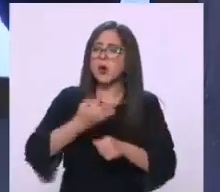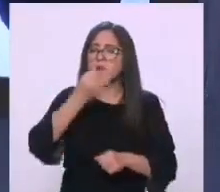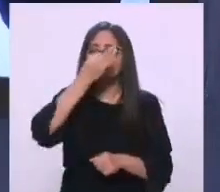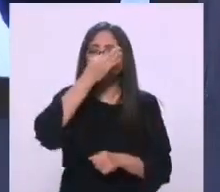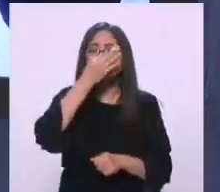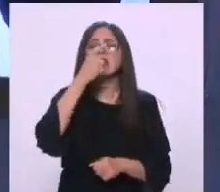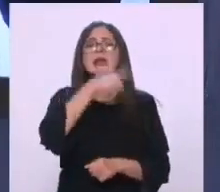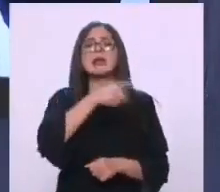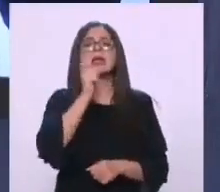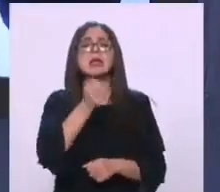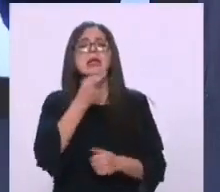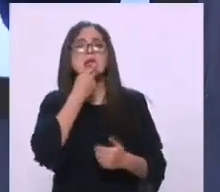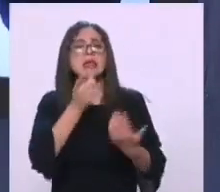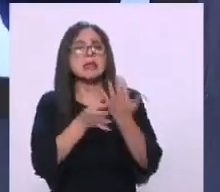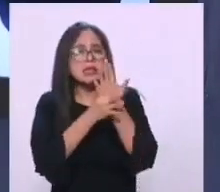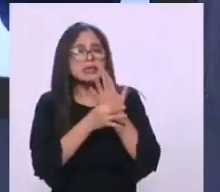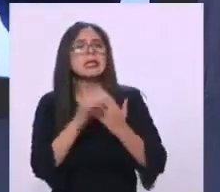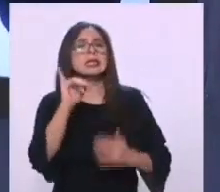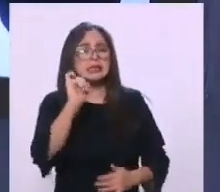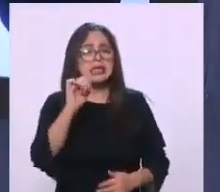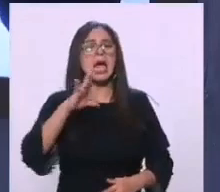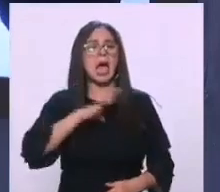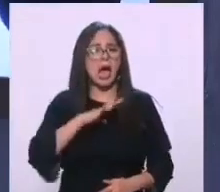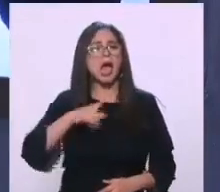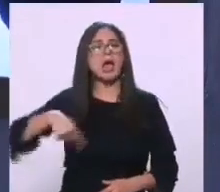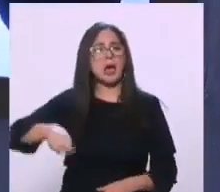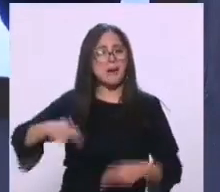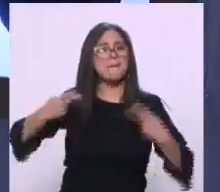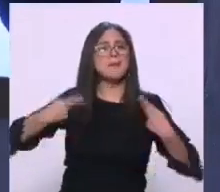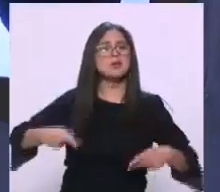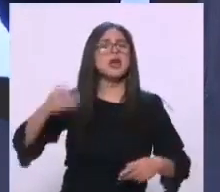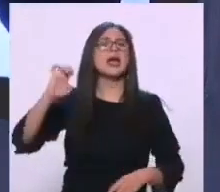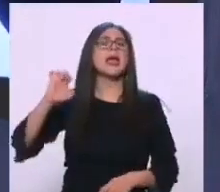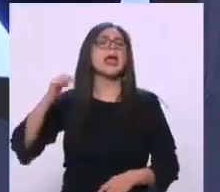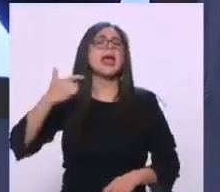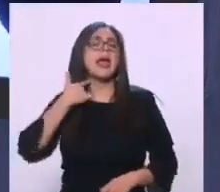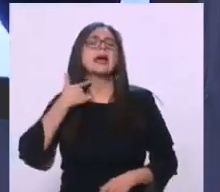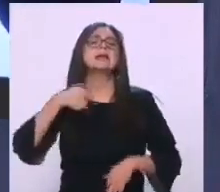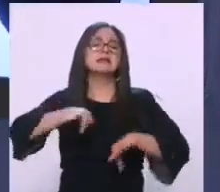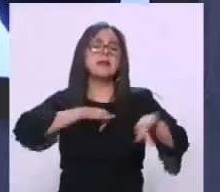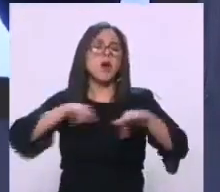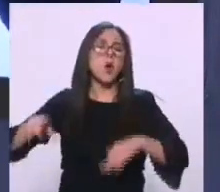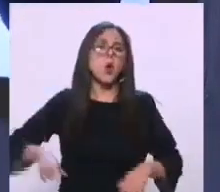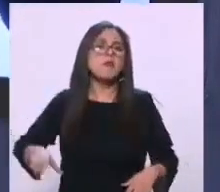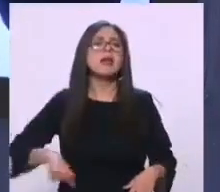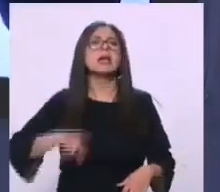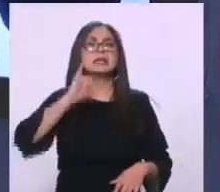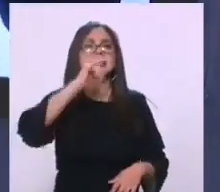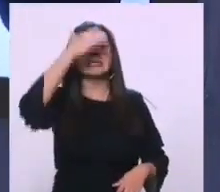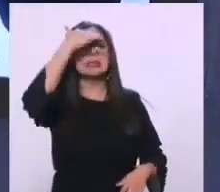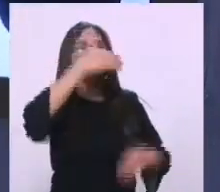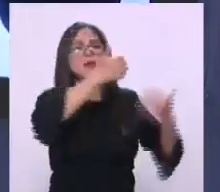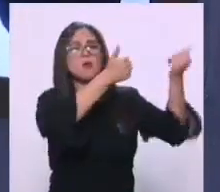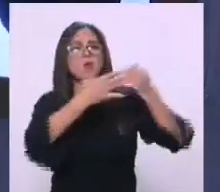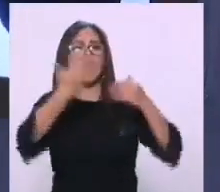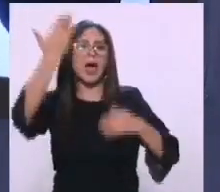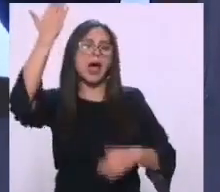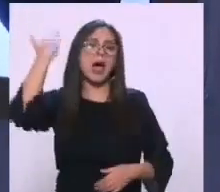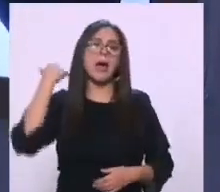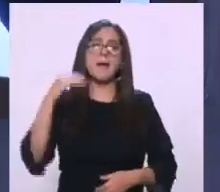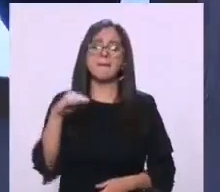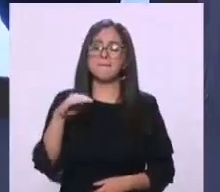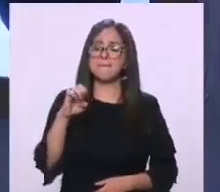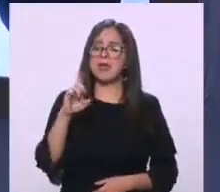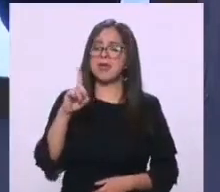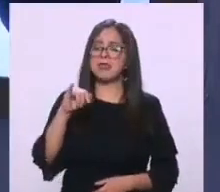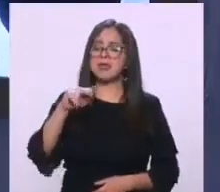todo parece indicar que sí había miembros del gobierno aquel entonces que tenían conocimiento de este operativo, siendo Medina Mora procurador